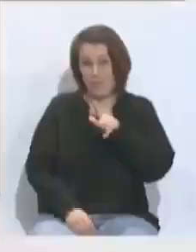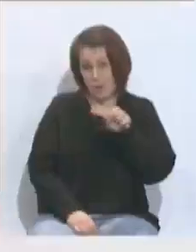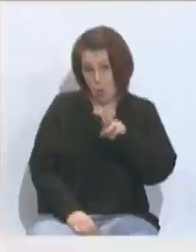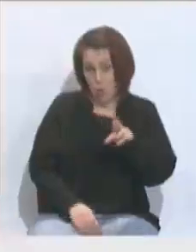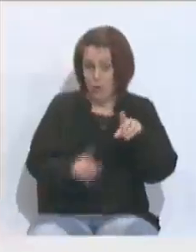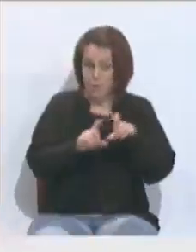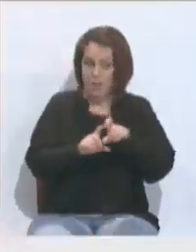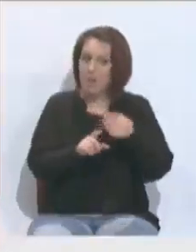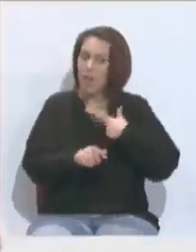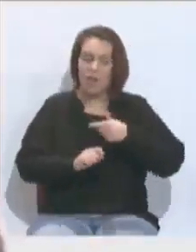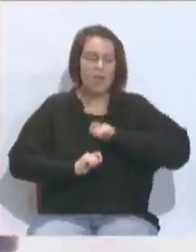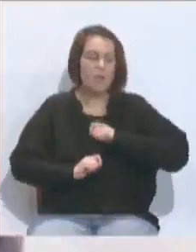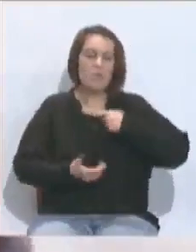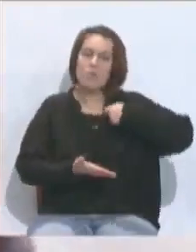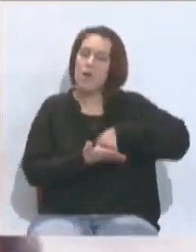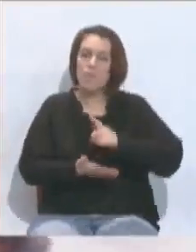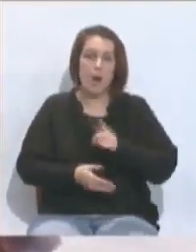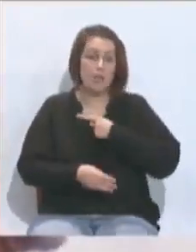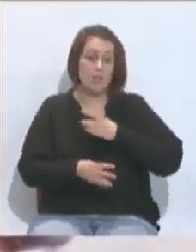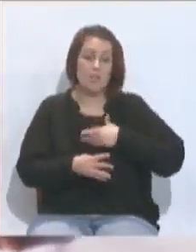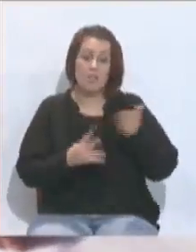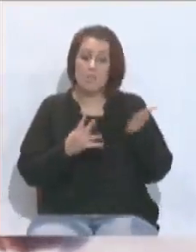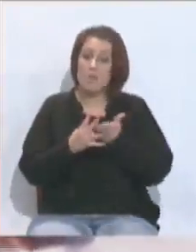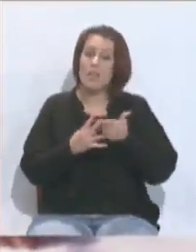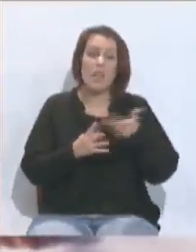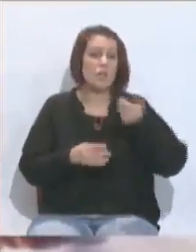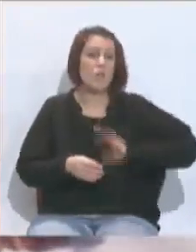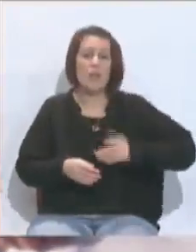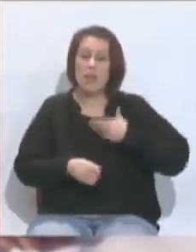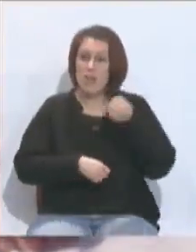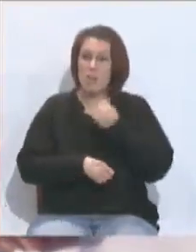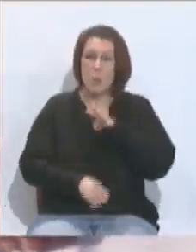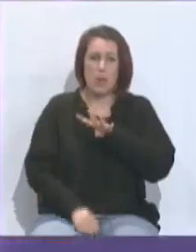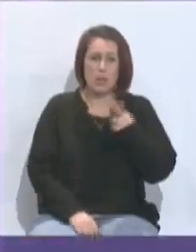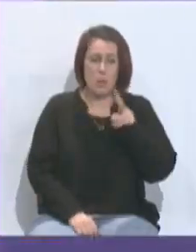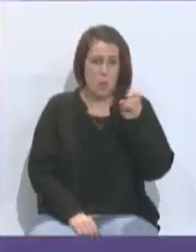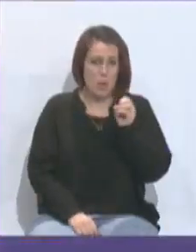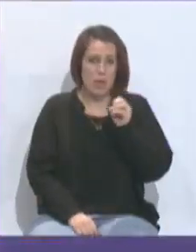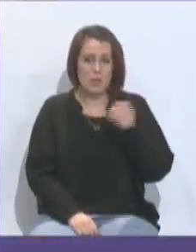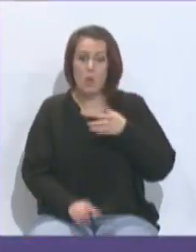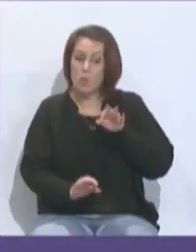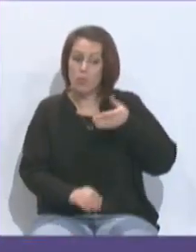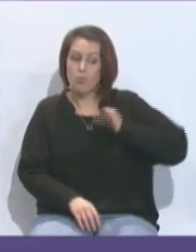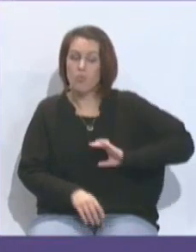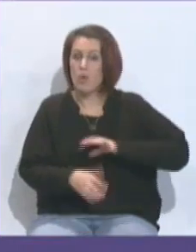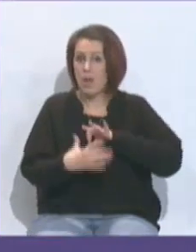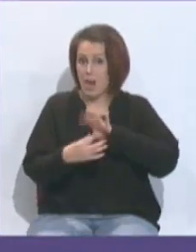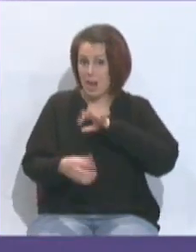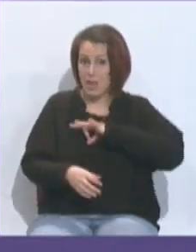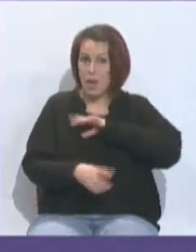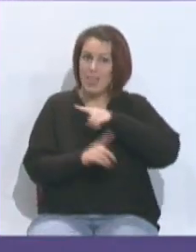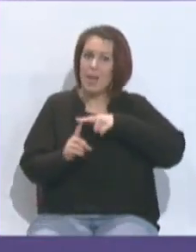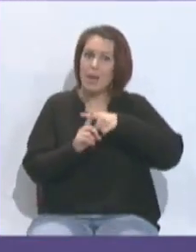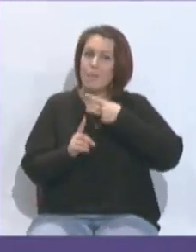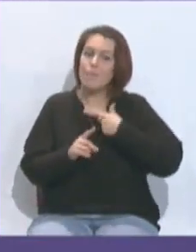Las empleadas reclaman poco menos de la mitad de la nómina de diciembre, en 42%, y el salario correspondiente al mes de enero, además